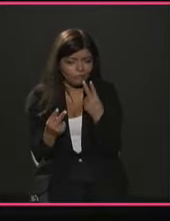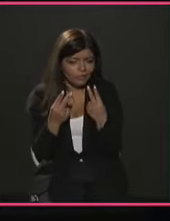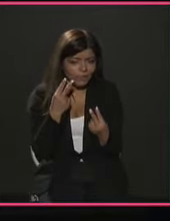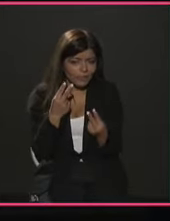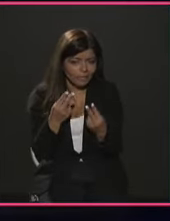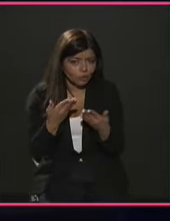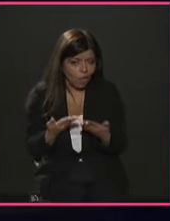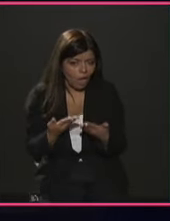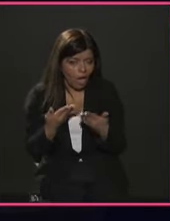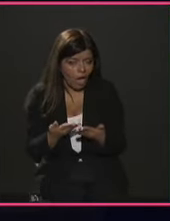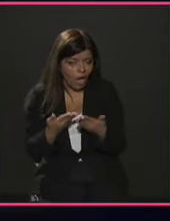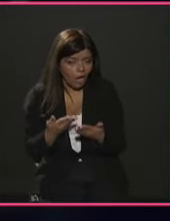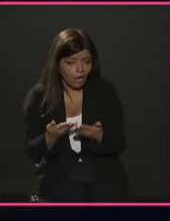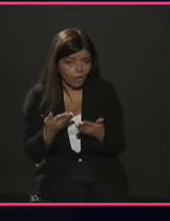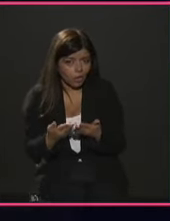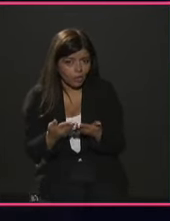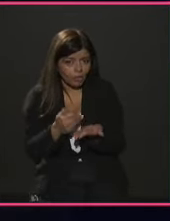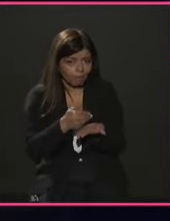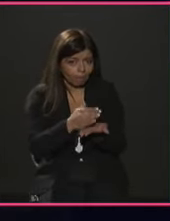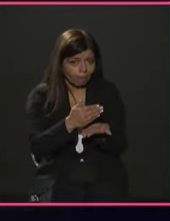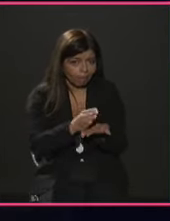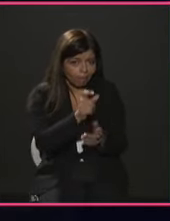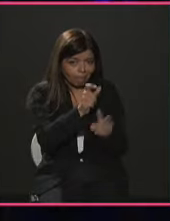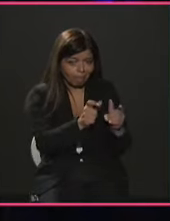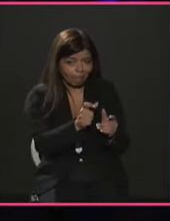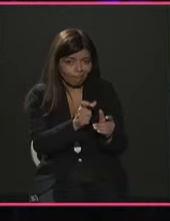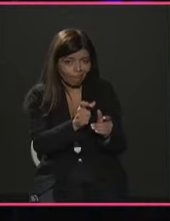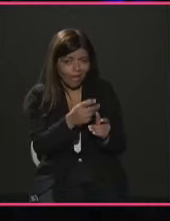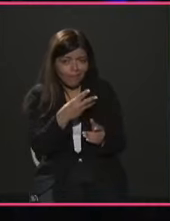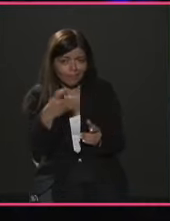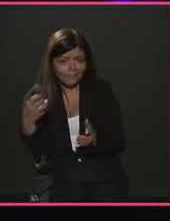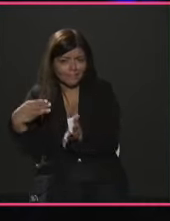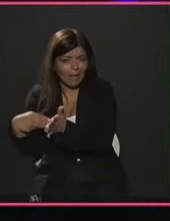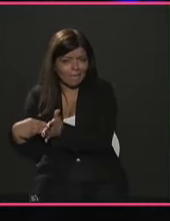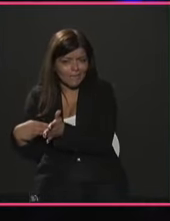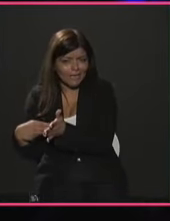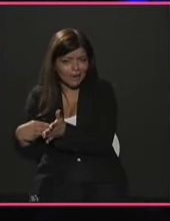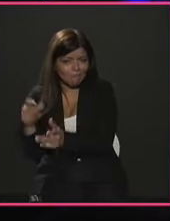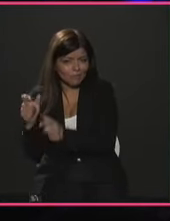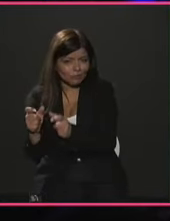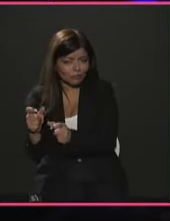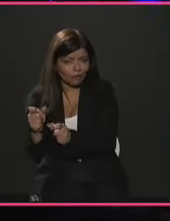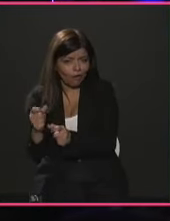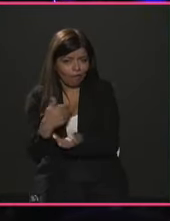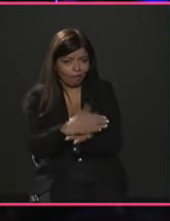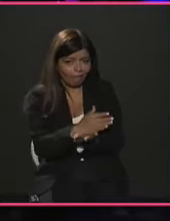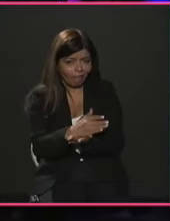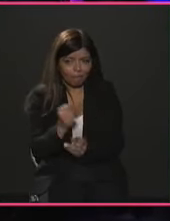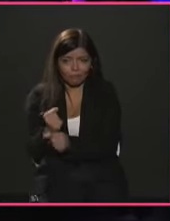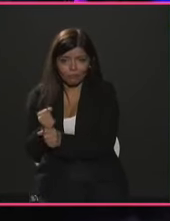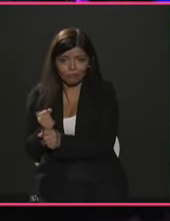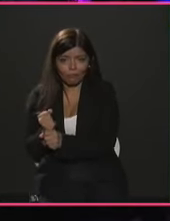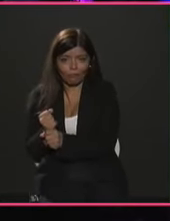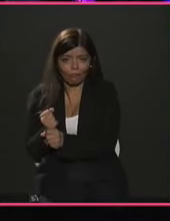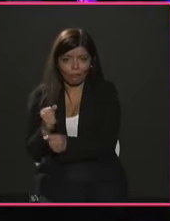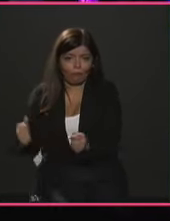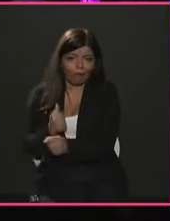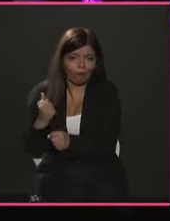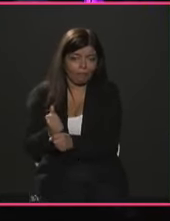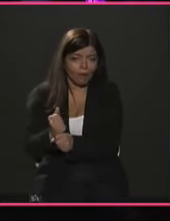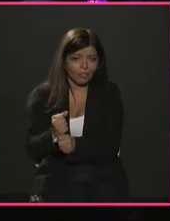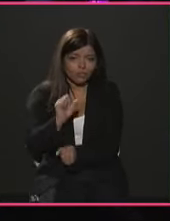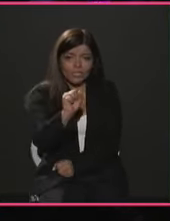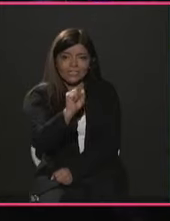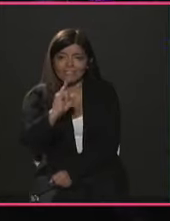tempranas Google dice que va a despedir a 300000 personas debido a El